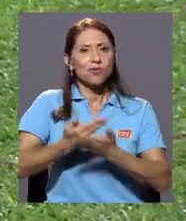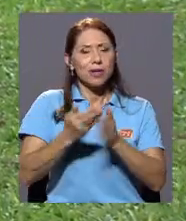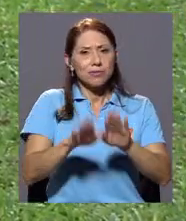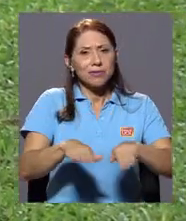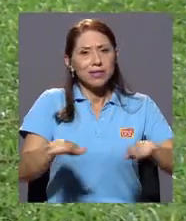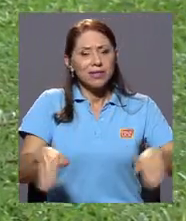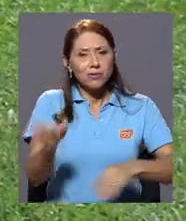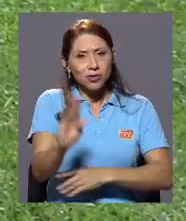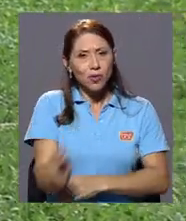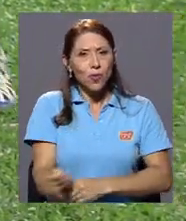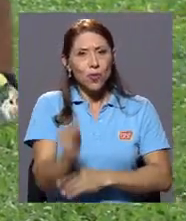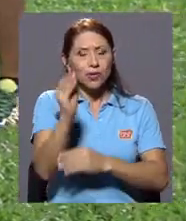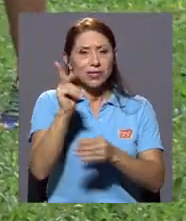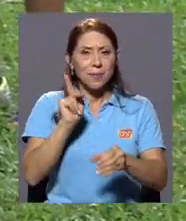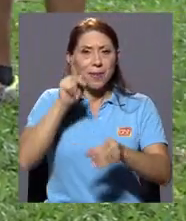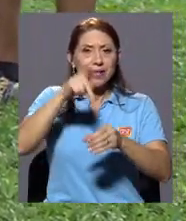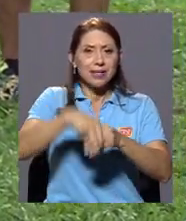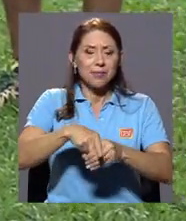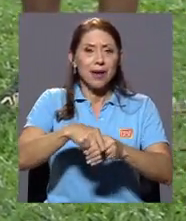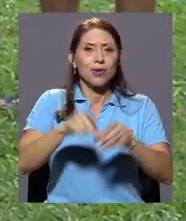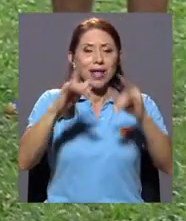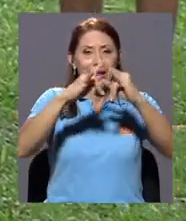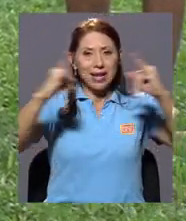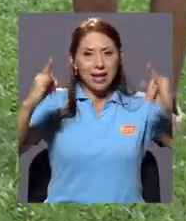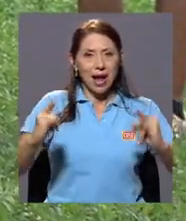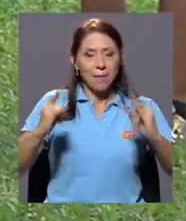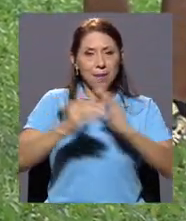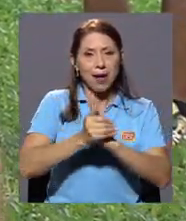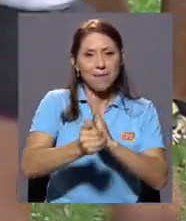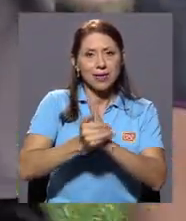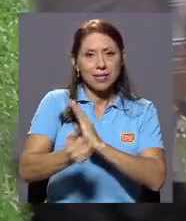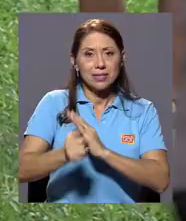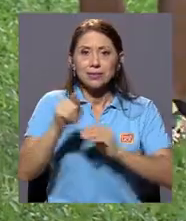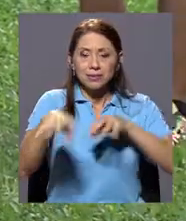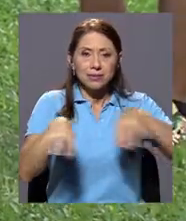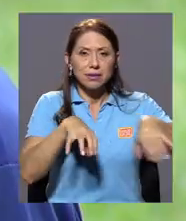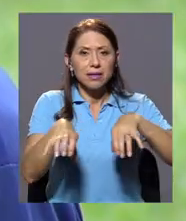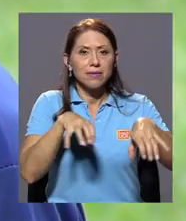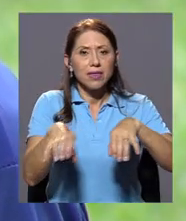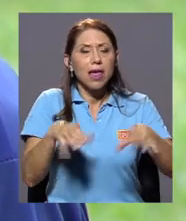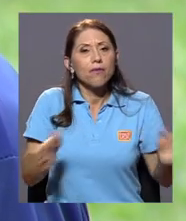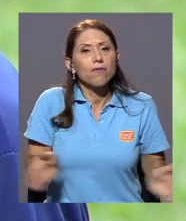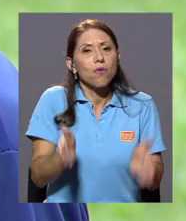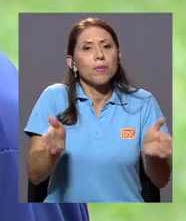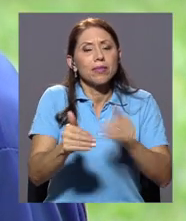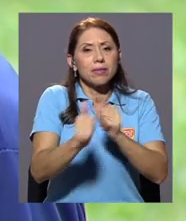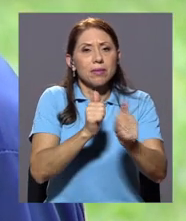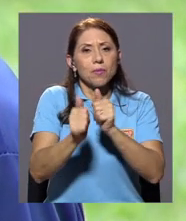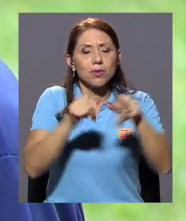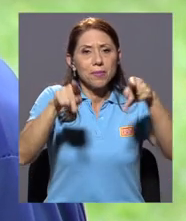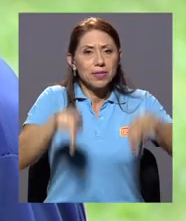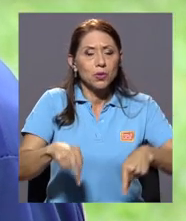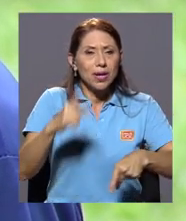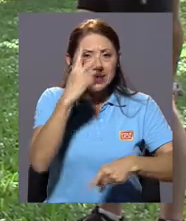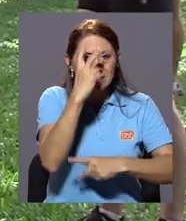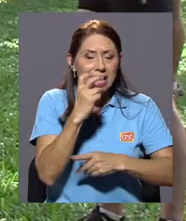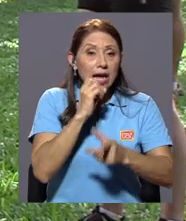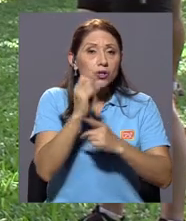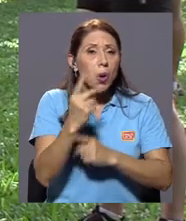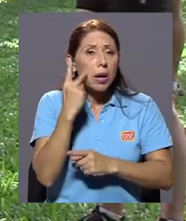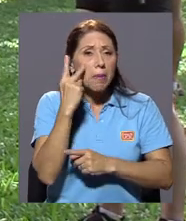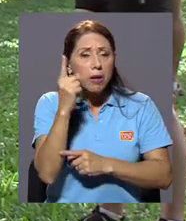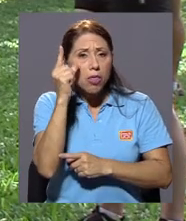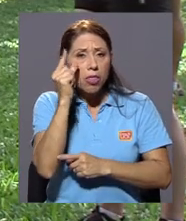jóvenes que participaron en el Camp Abilities. Esta actividad fomenta el deporte entre las personas ciegas o con baja